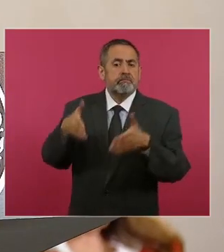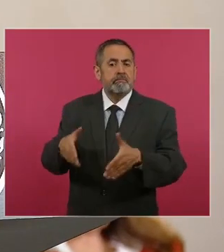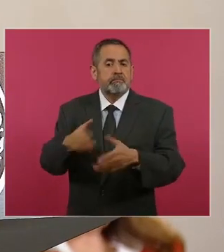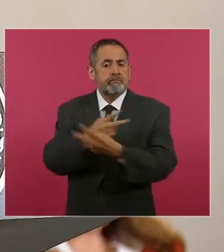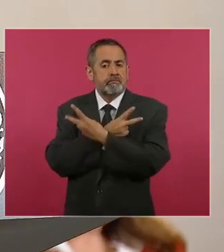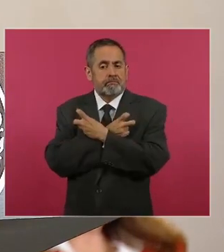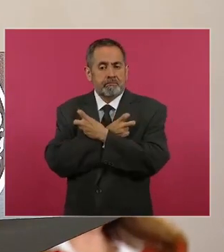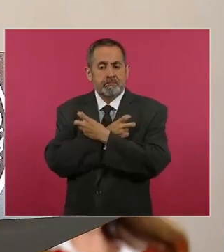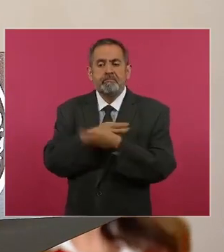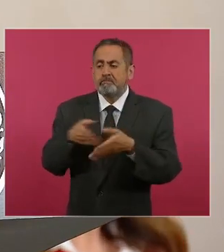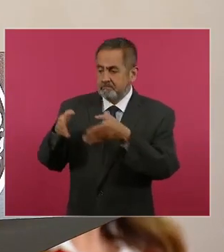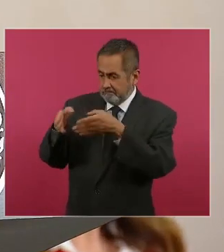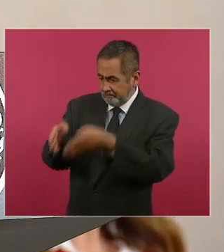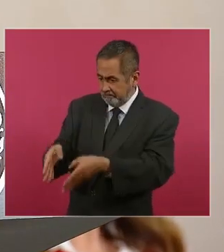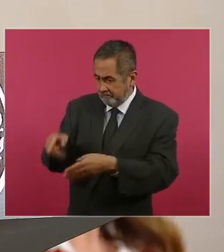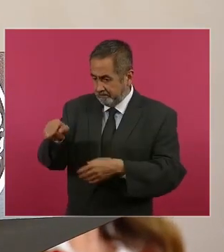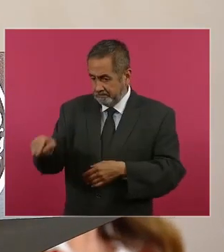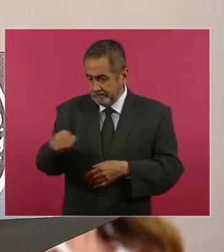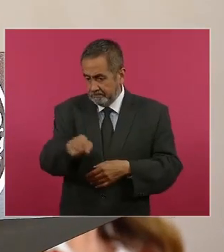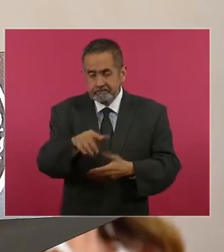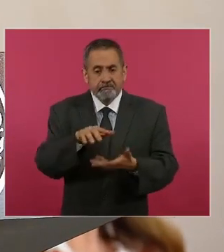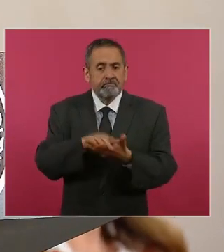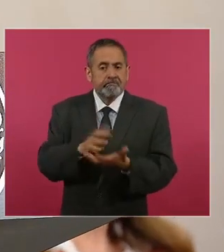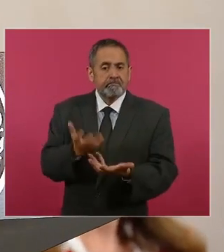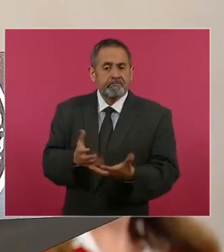ofrendas en la mayoría de los casos y